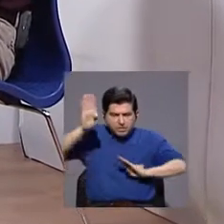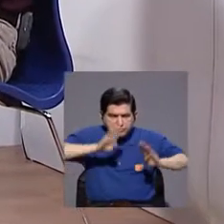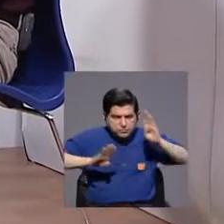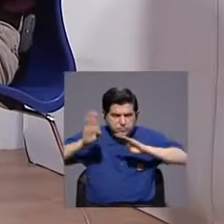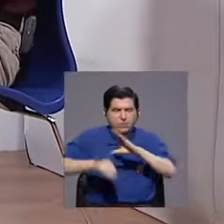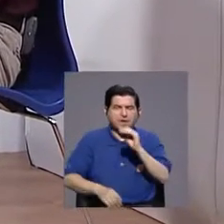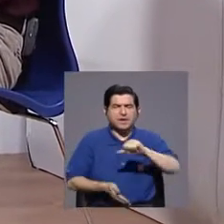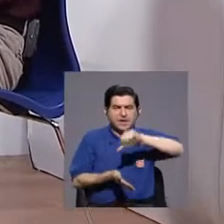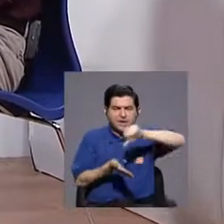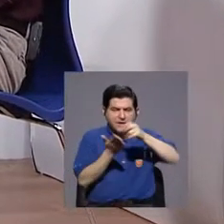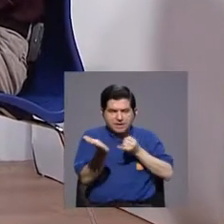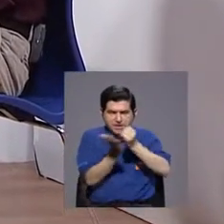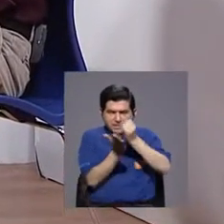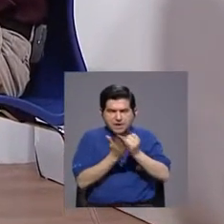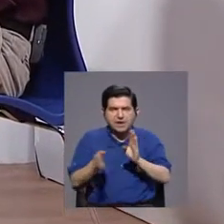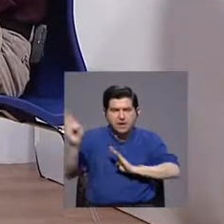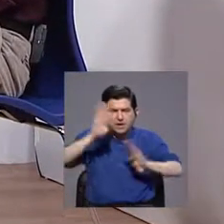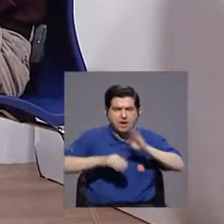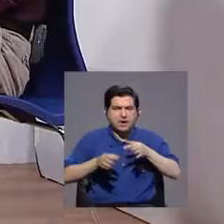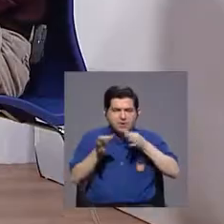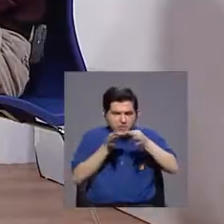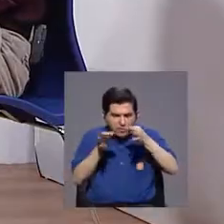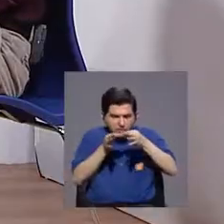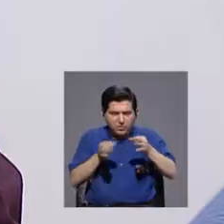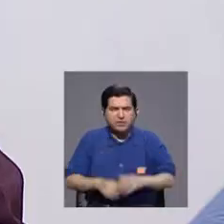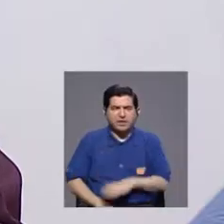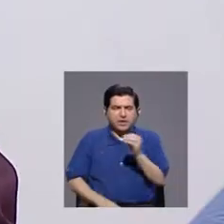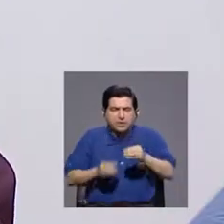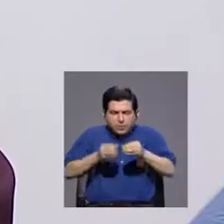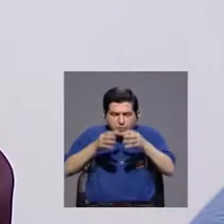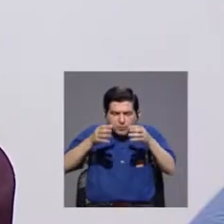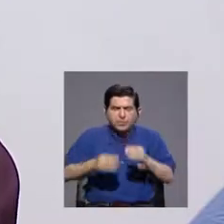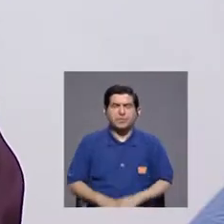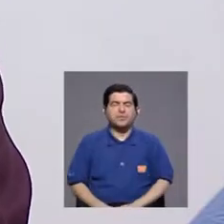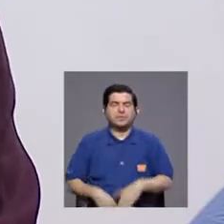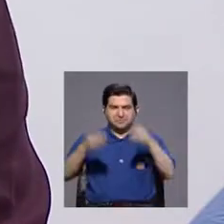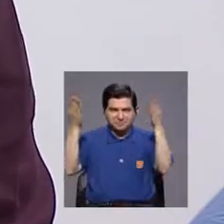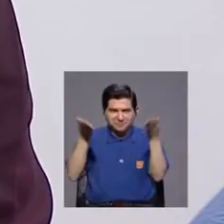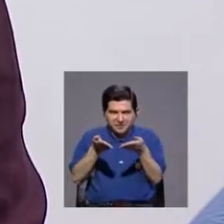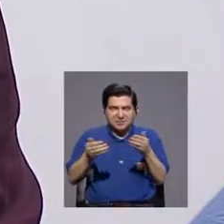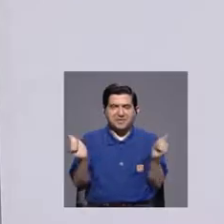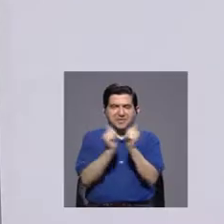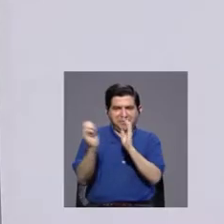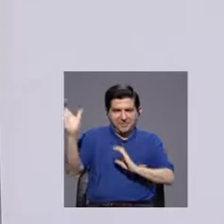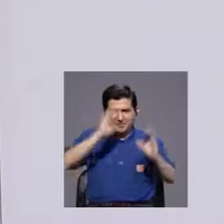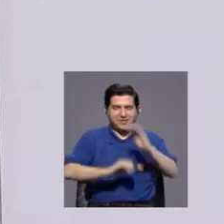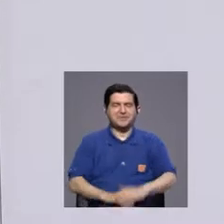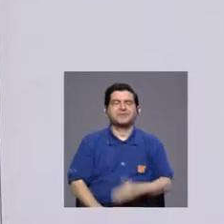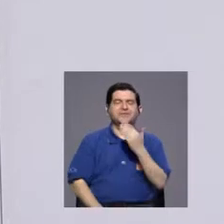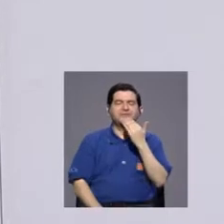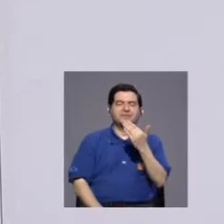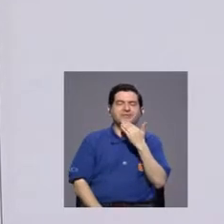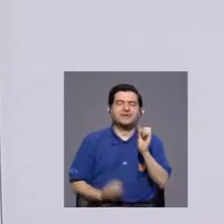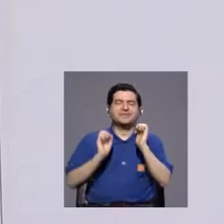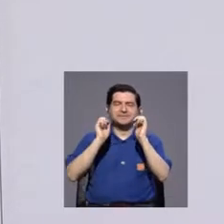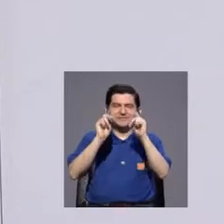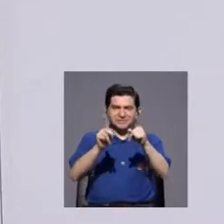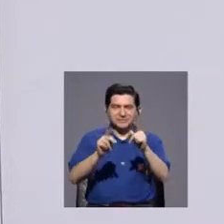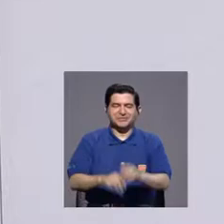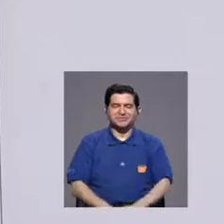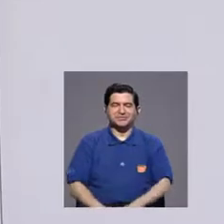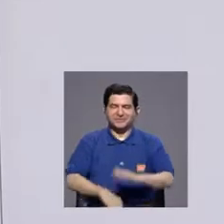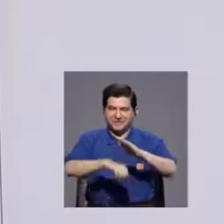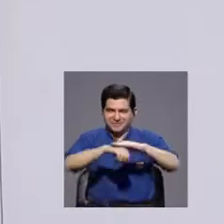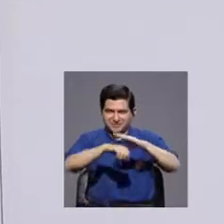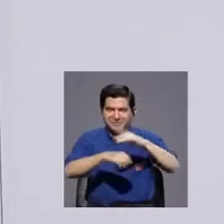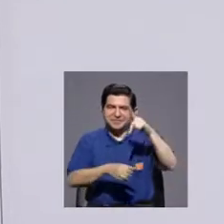y del centro de investigación en biología celular y molecular andrés bienvenido a conciencia muchísimas gracias muchísimas gracias por la oportunidad que nos